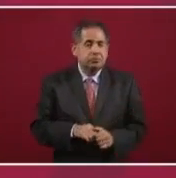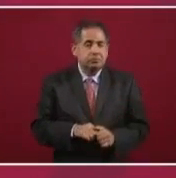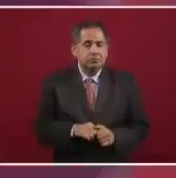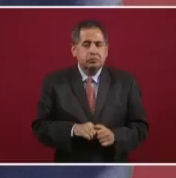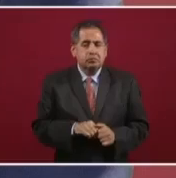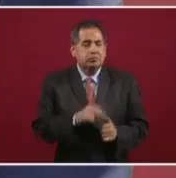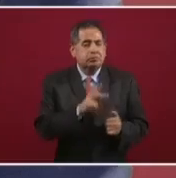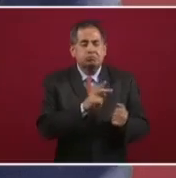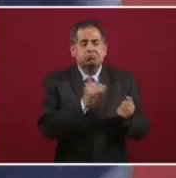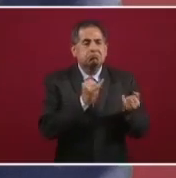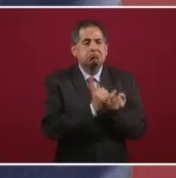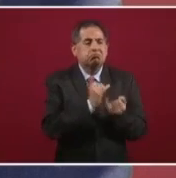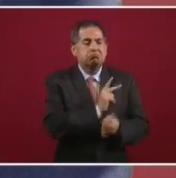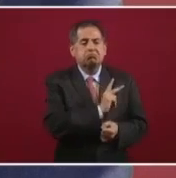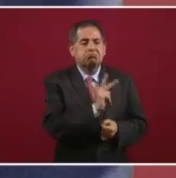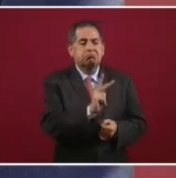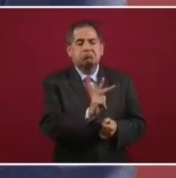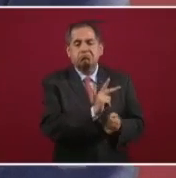es sinónimo